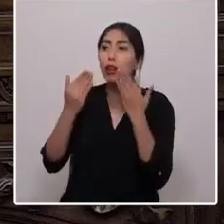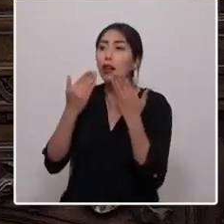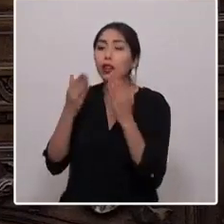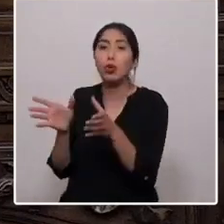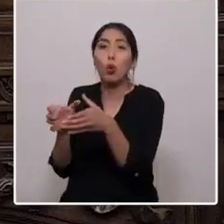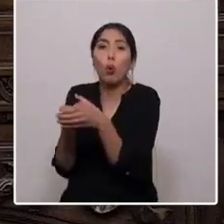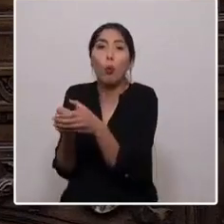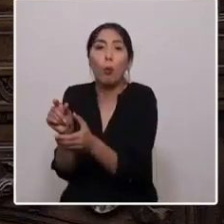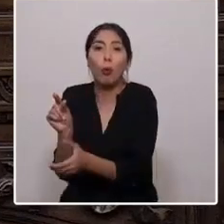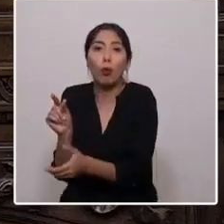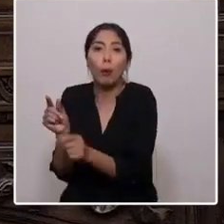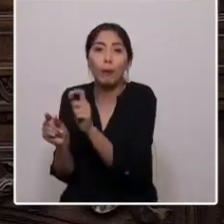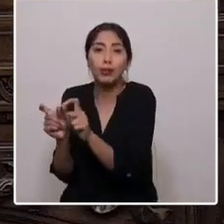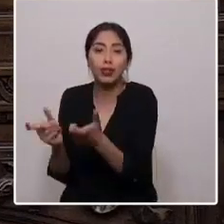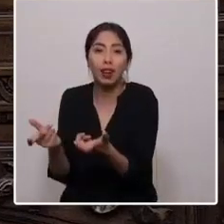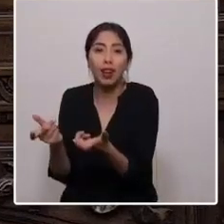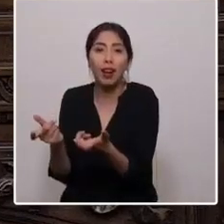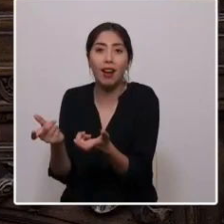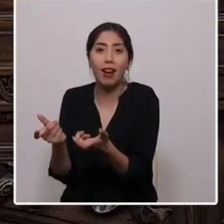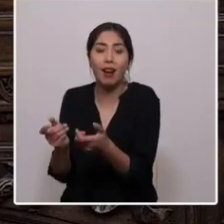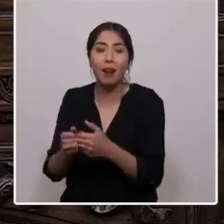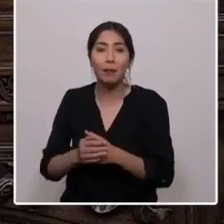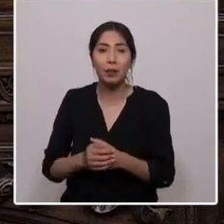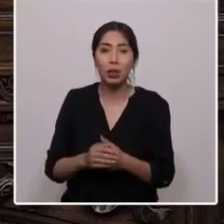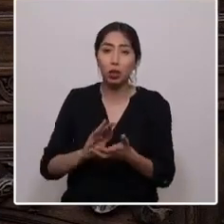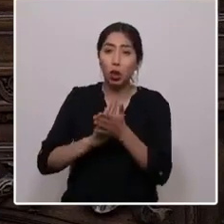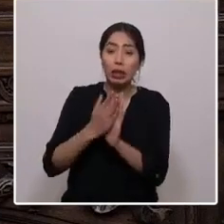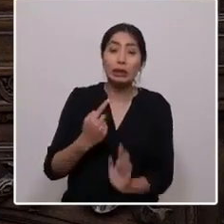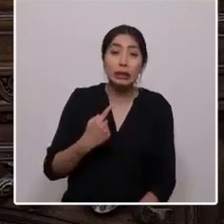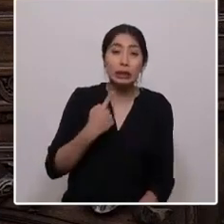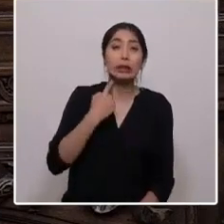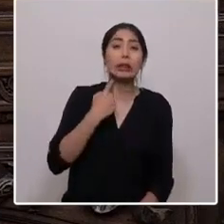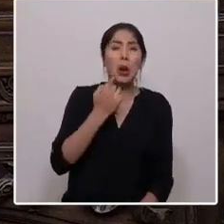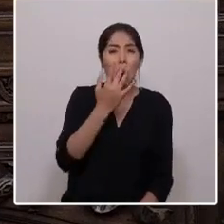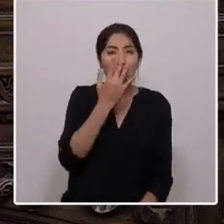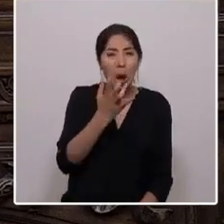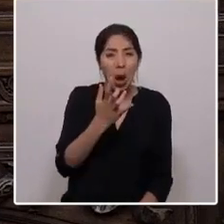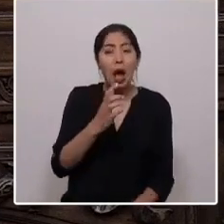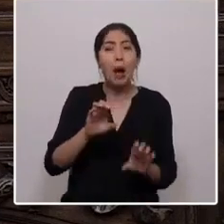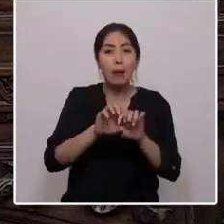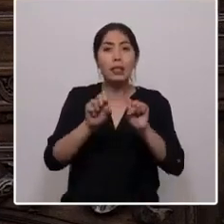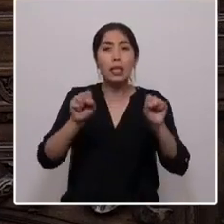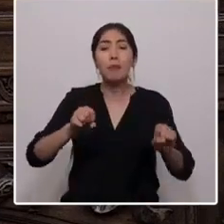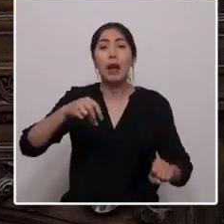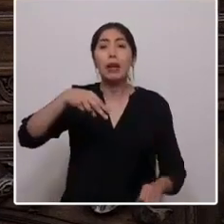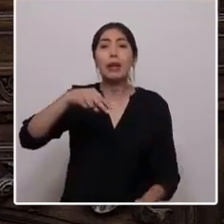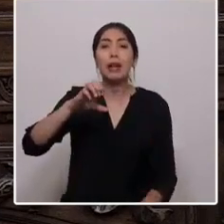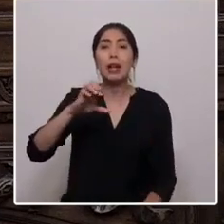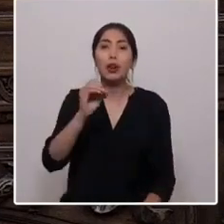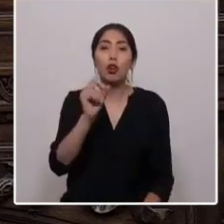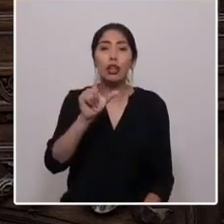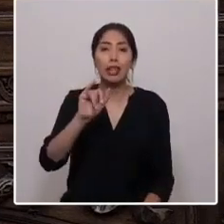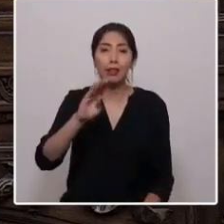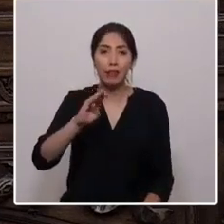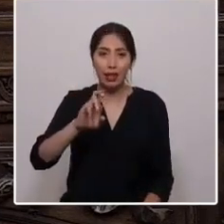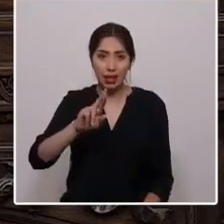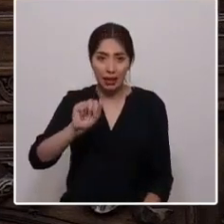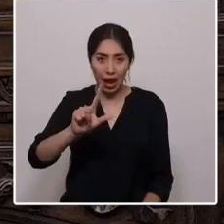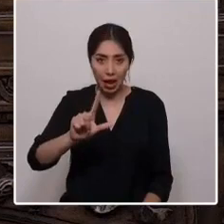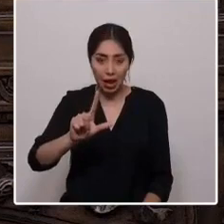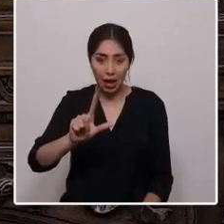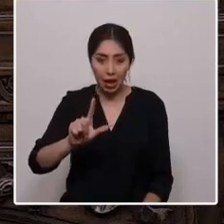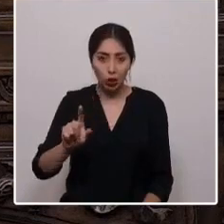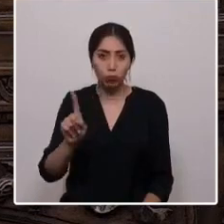nadie se salva de las consecuencias perversas del modelo neoliberal no se salvaron las que tuvieron que endeudarse